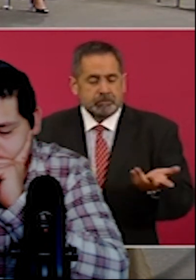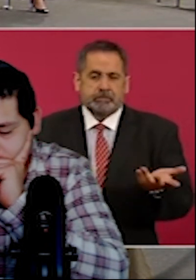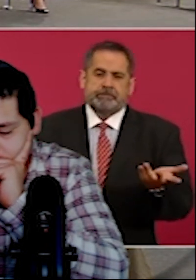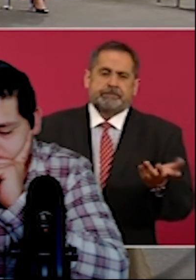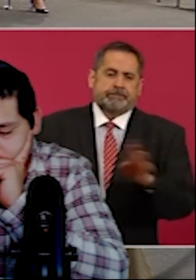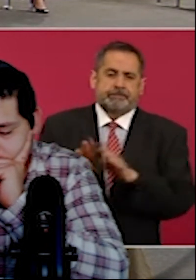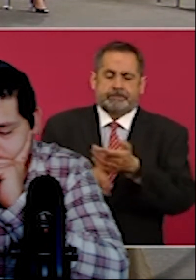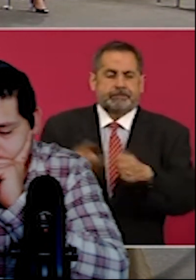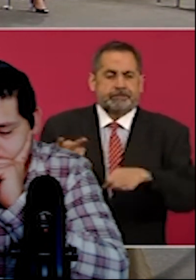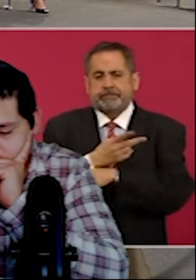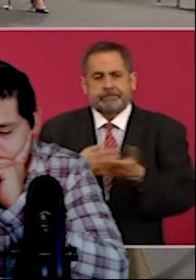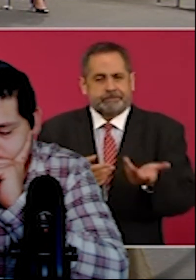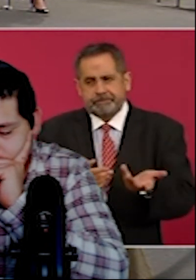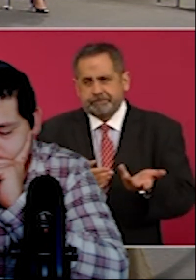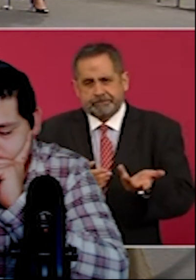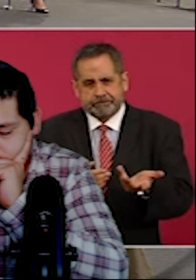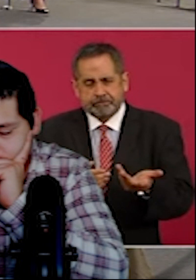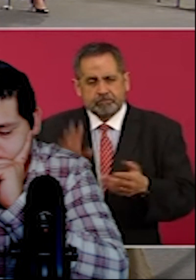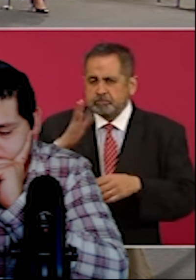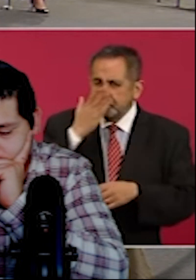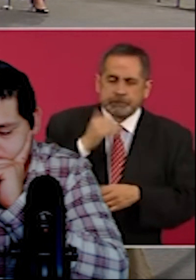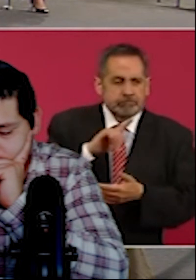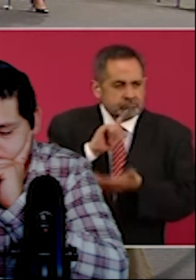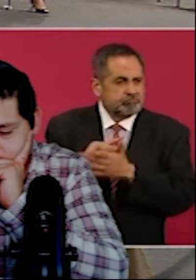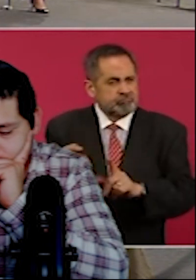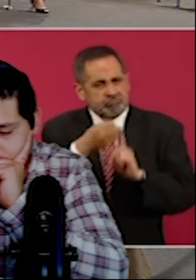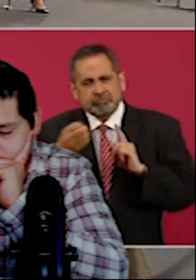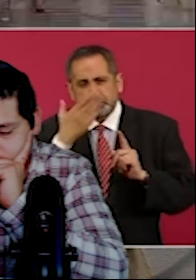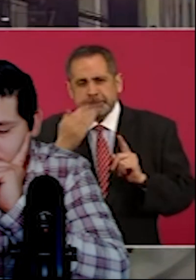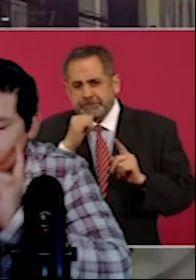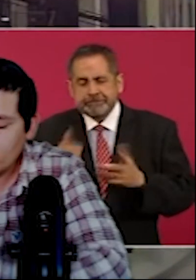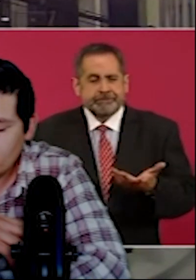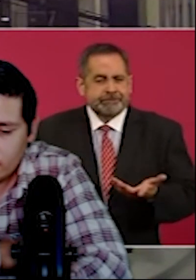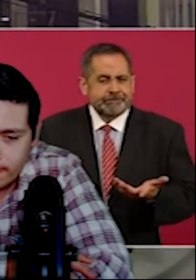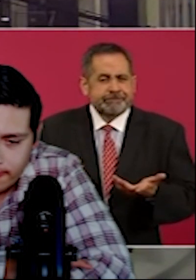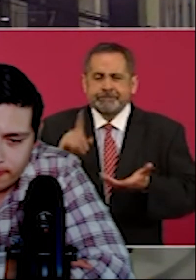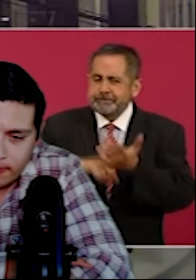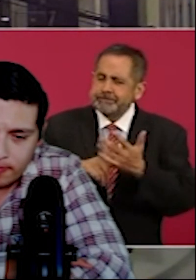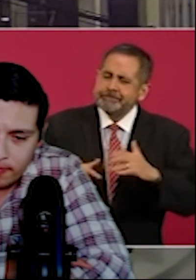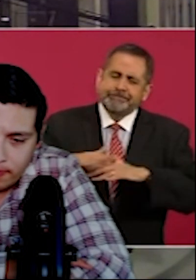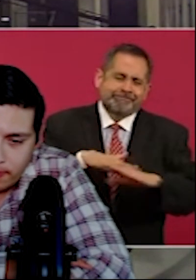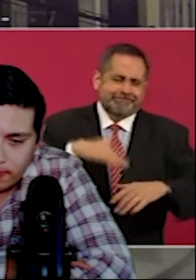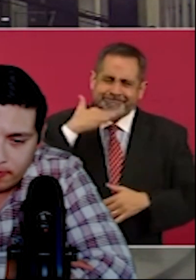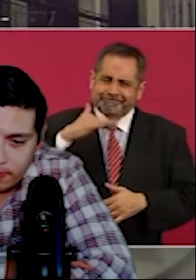que sucede sin que nadie le ponga orden. Entonces, hay muchos temas que se mueven en todo